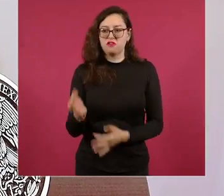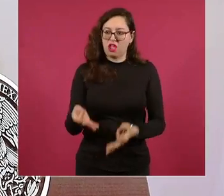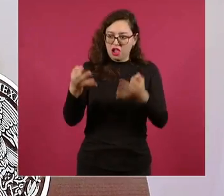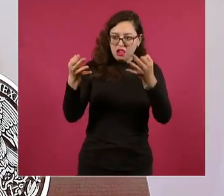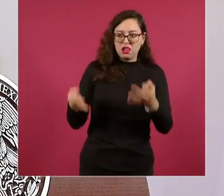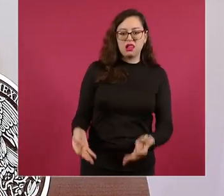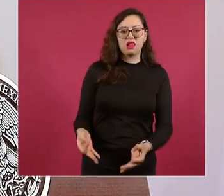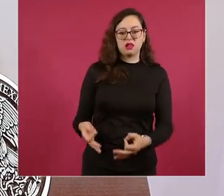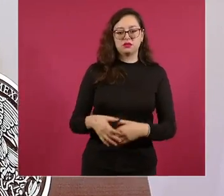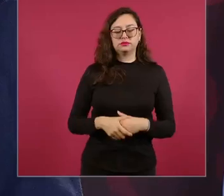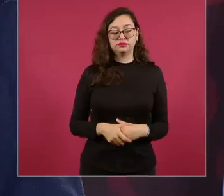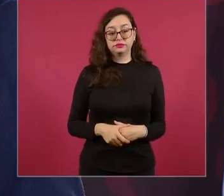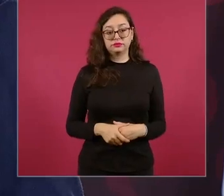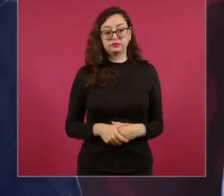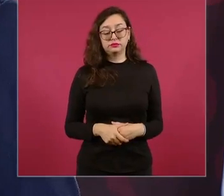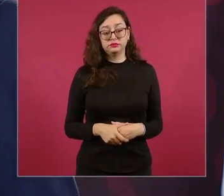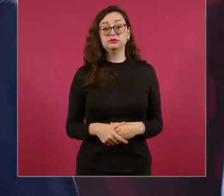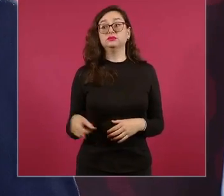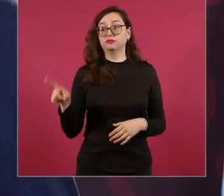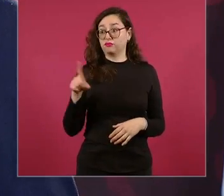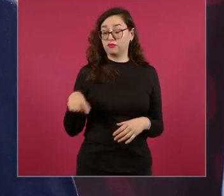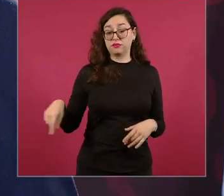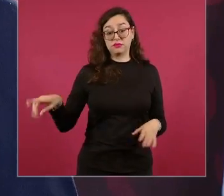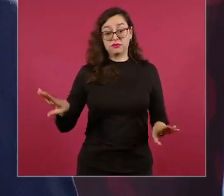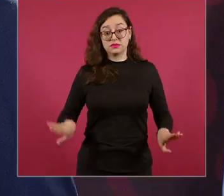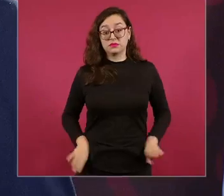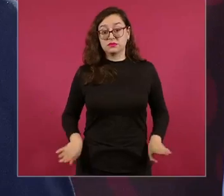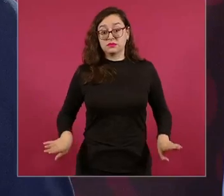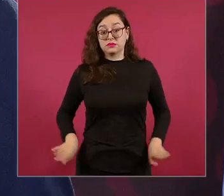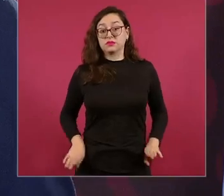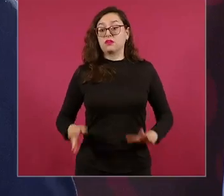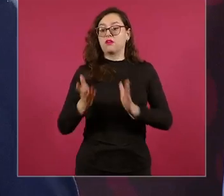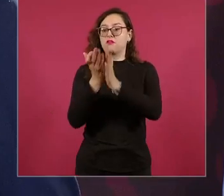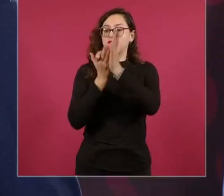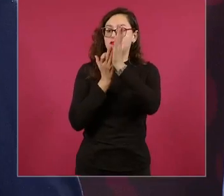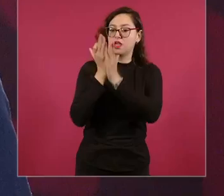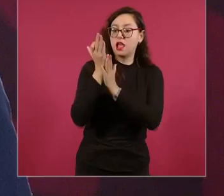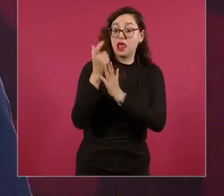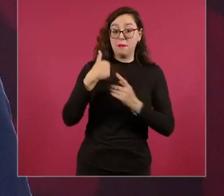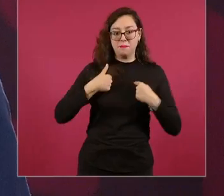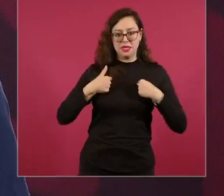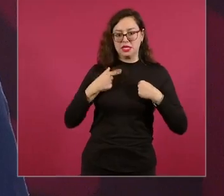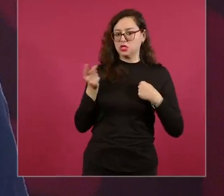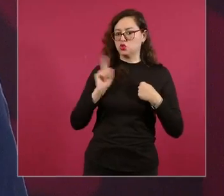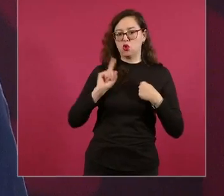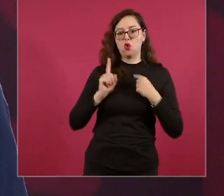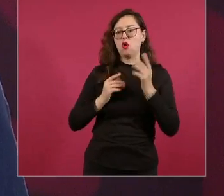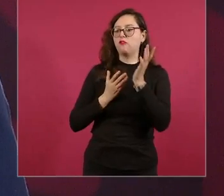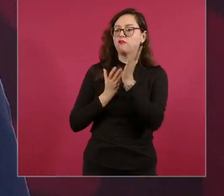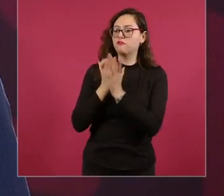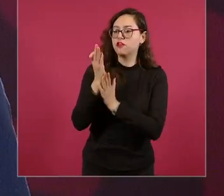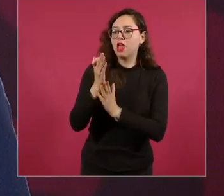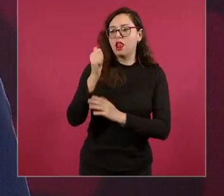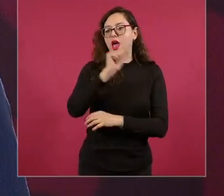Armadas la lealtad a los ciudadanos la lealtad al pueblo